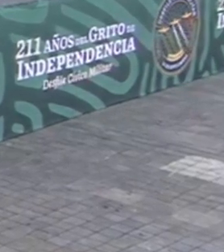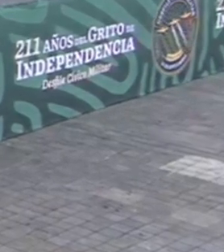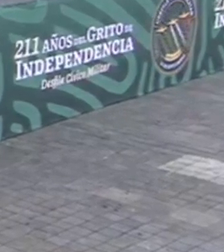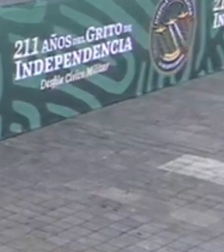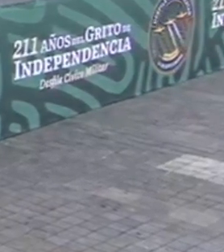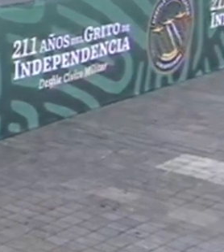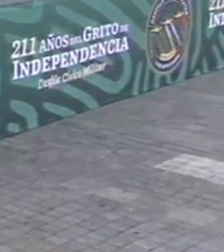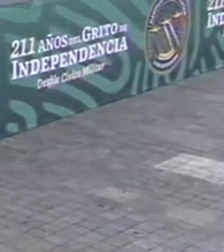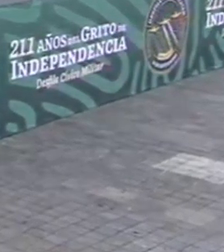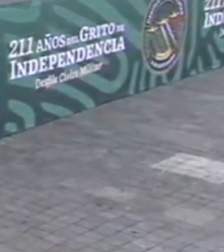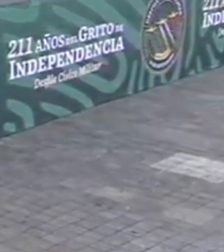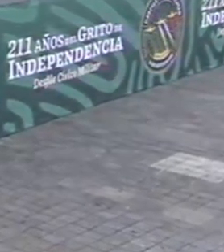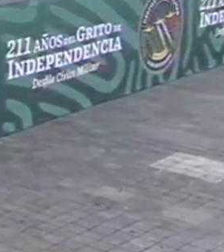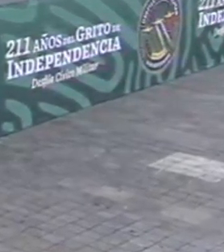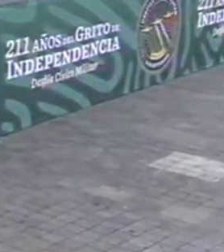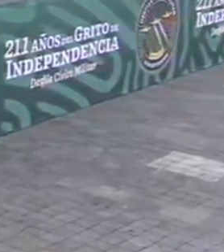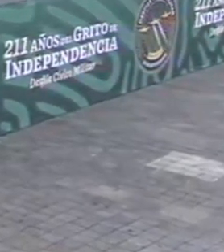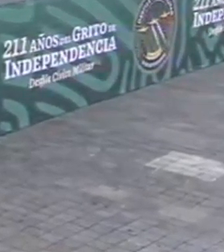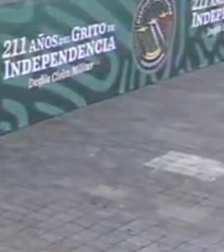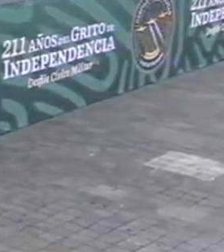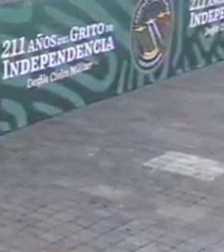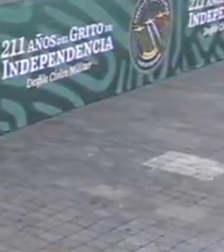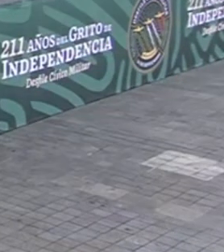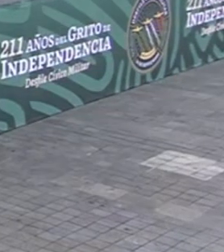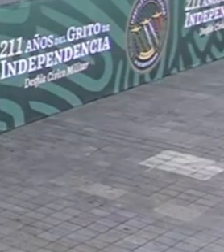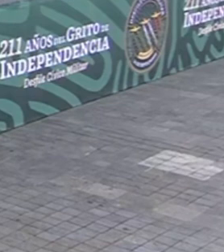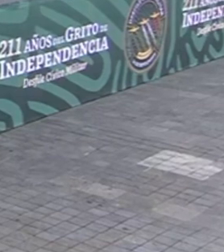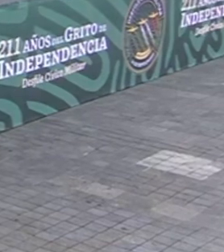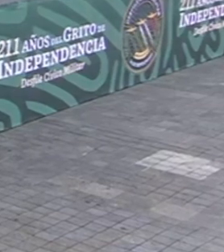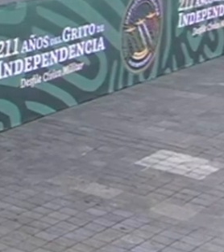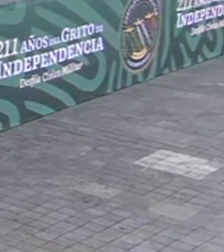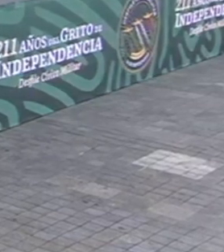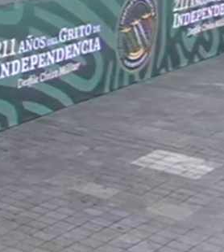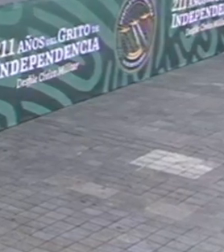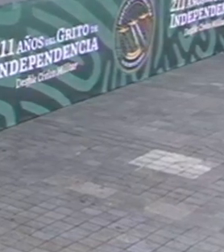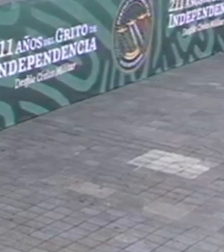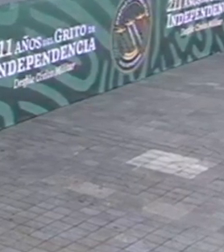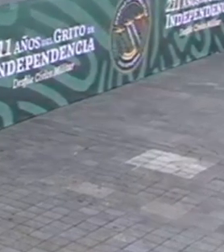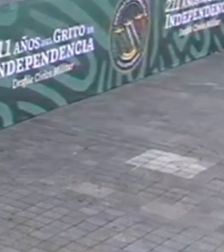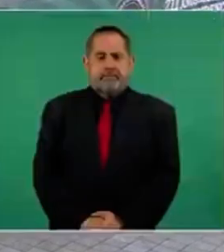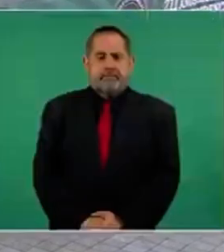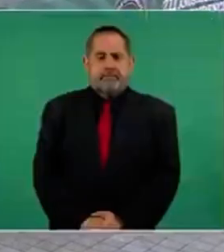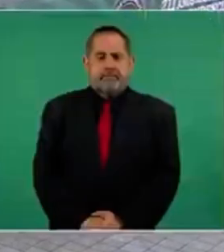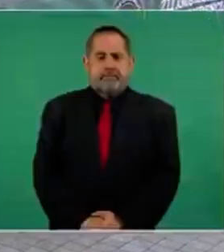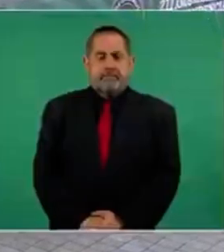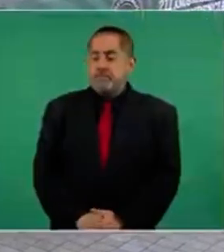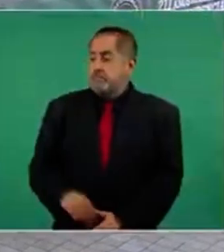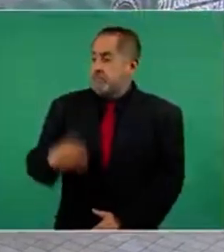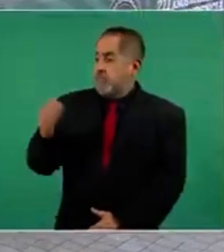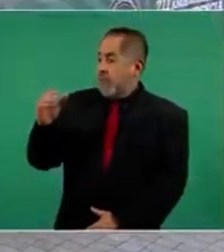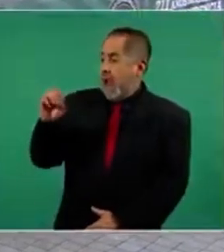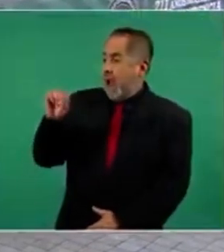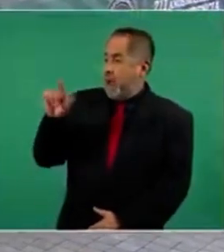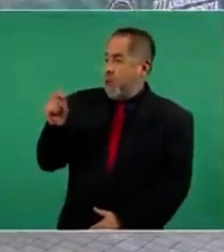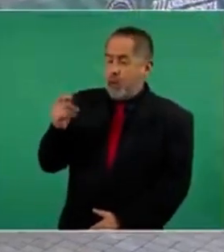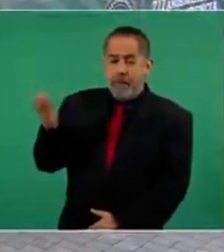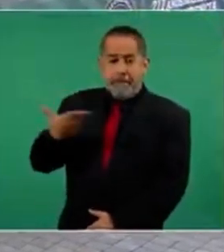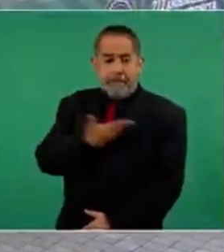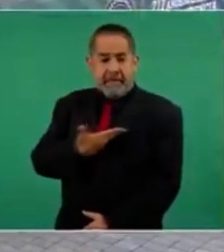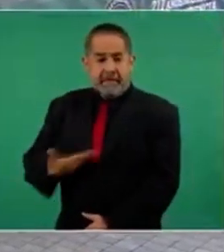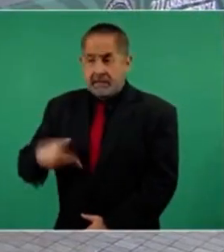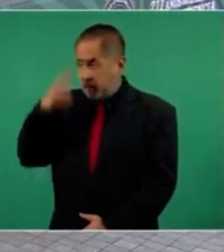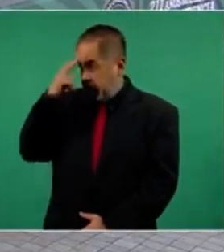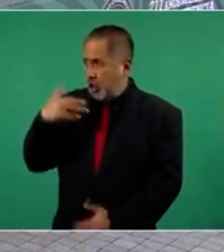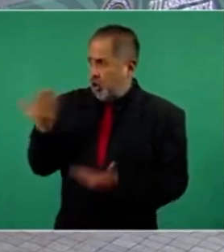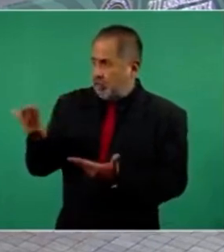estimado y querido Andrés Manuel López Obrador, presidente de los Estados Unidos mexicanos, distinguidas